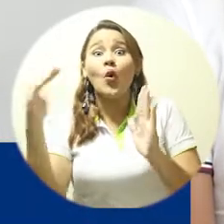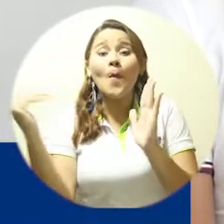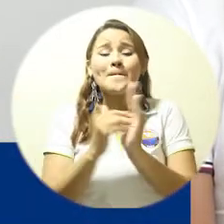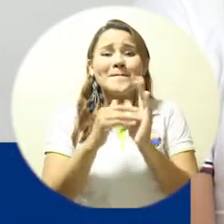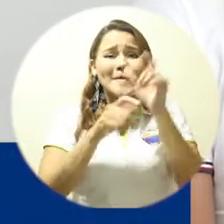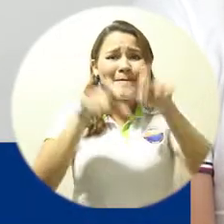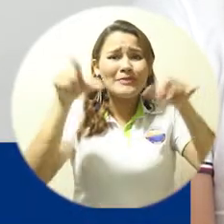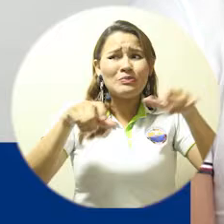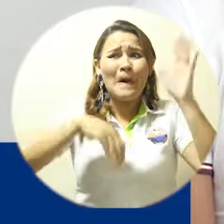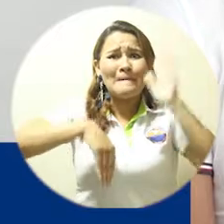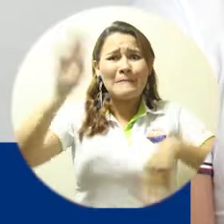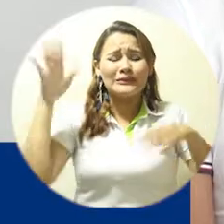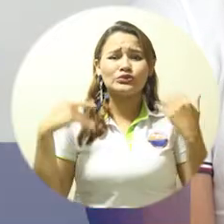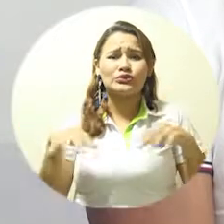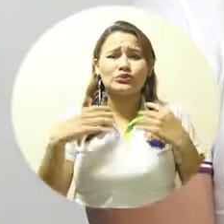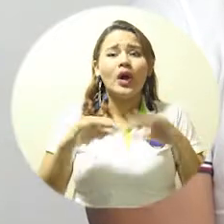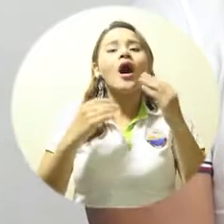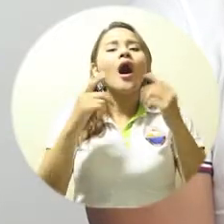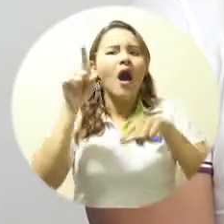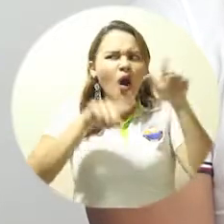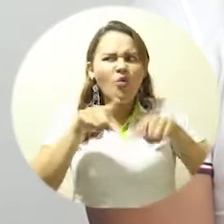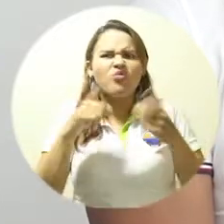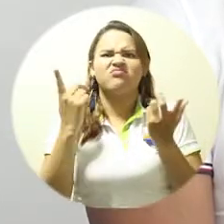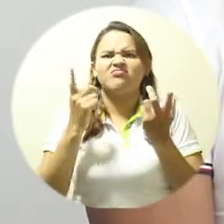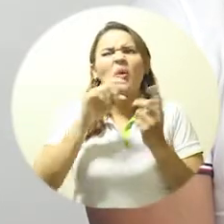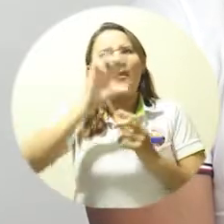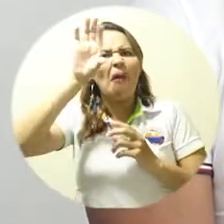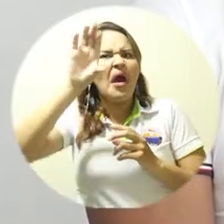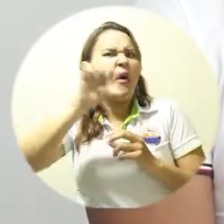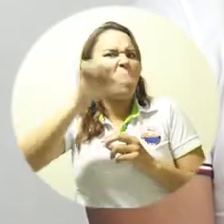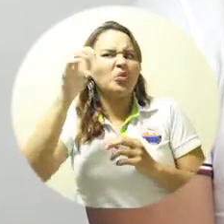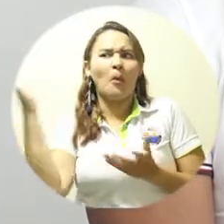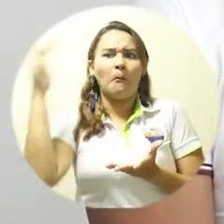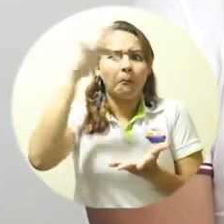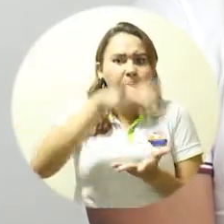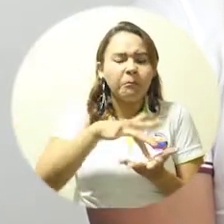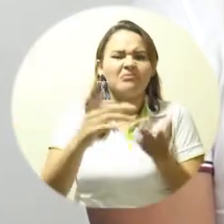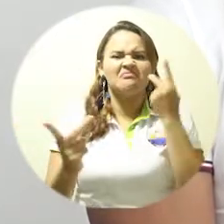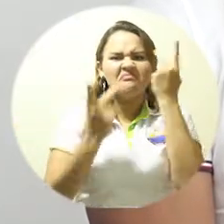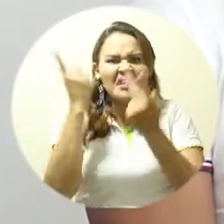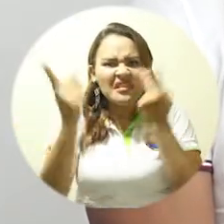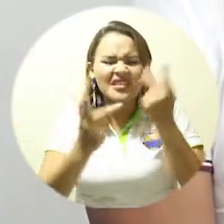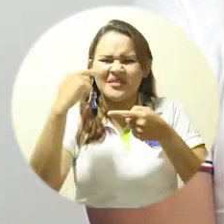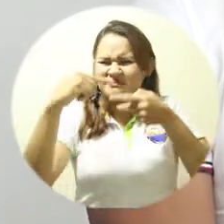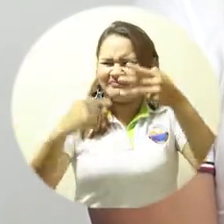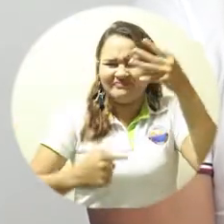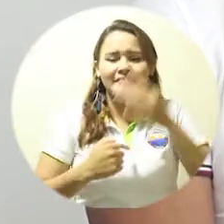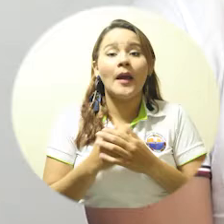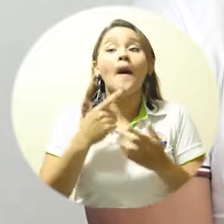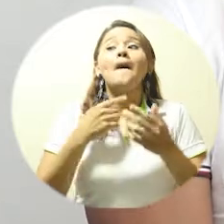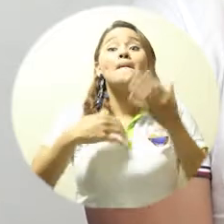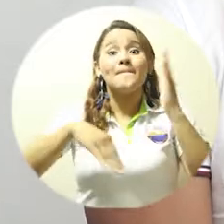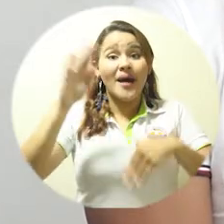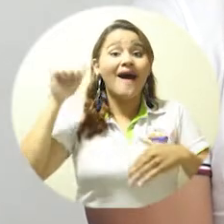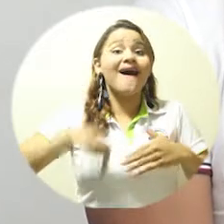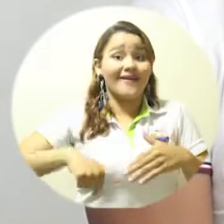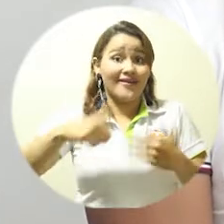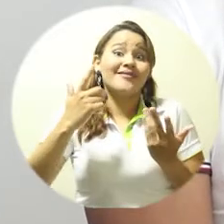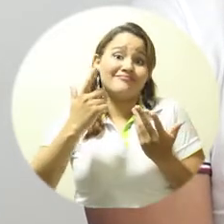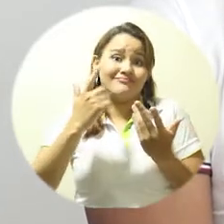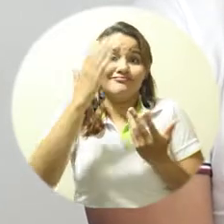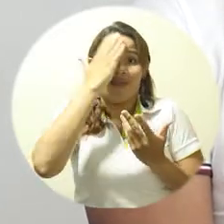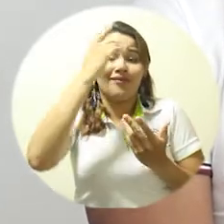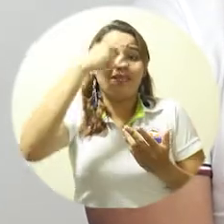días profesores extranjeros, estudiantes extranjeros, visitantes. Somos una ciudad donde hay un alto número de extranjeros,